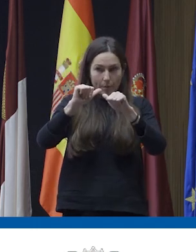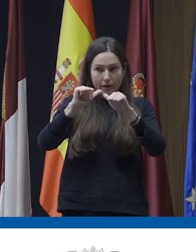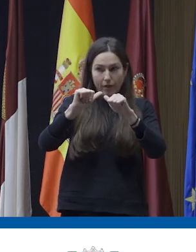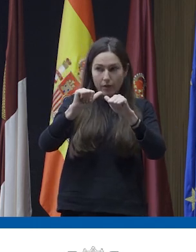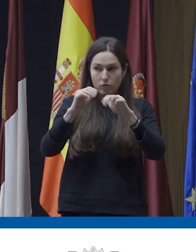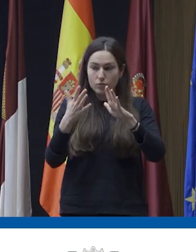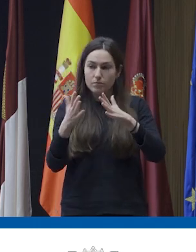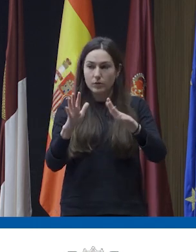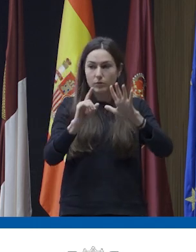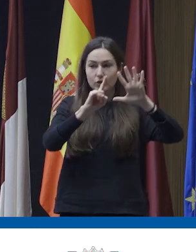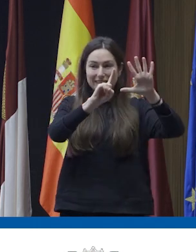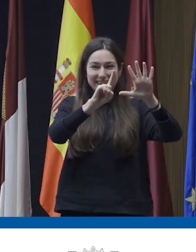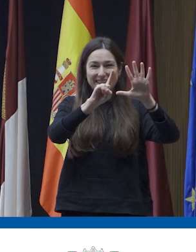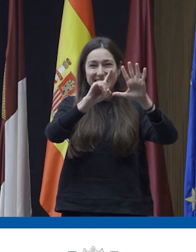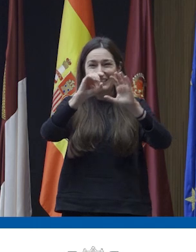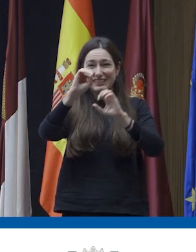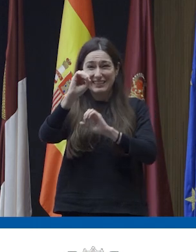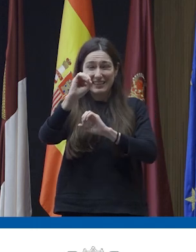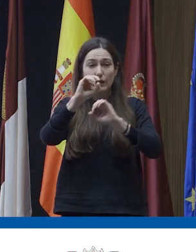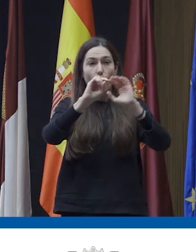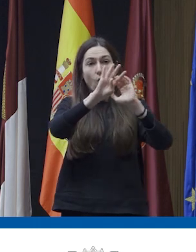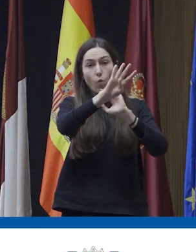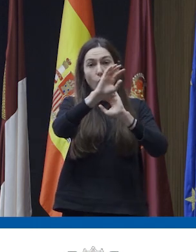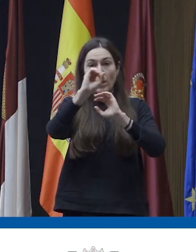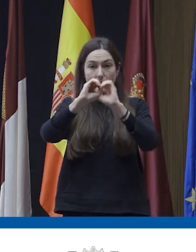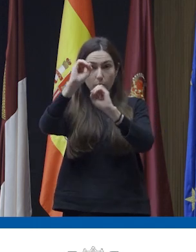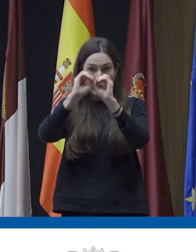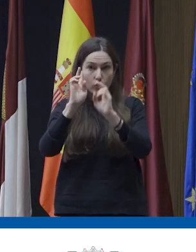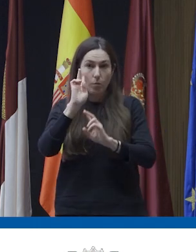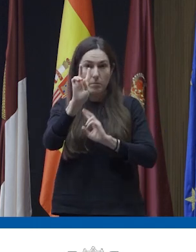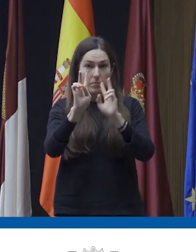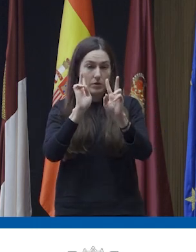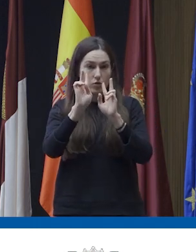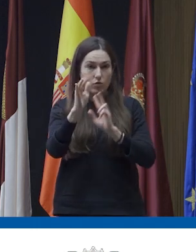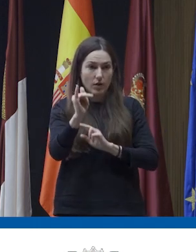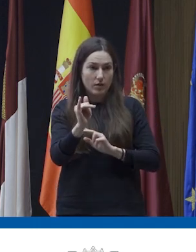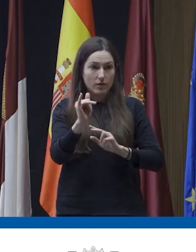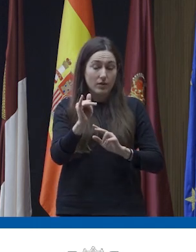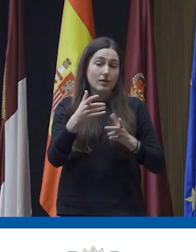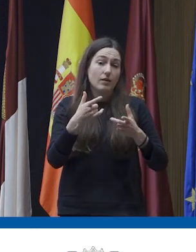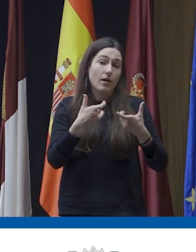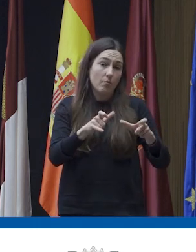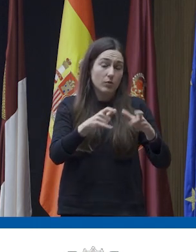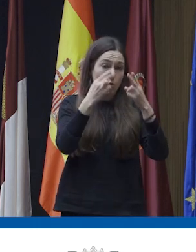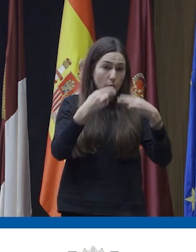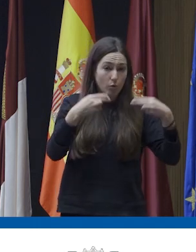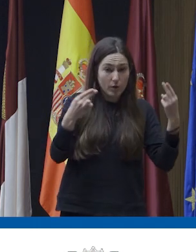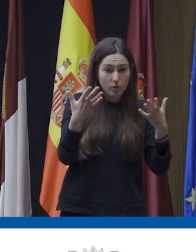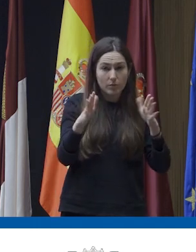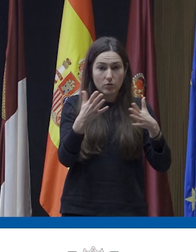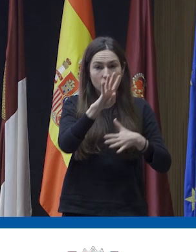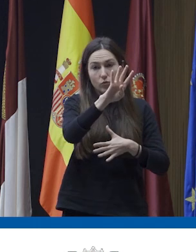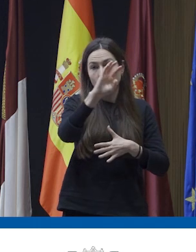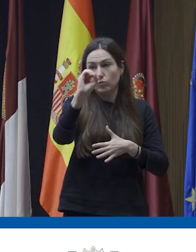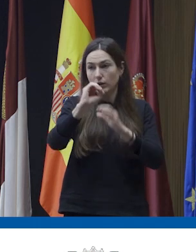entre el 60 y el 40% de visión. Y depende un poquito, por ejemplo, en el sistema público, pues está alrededor del 40% por la alta